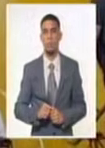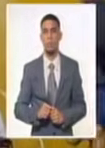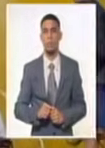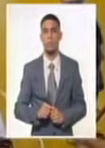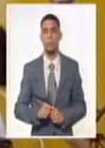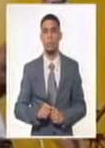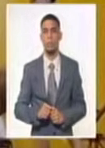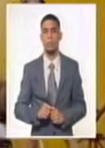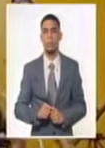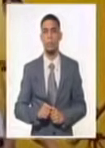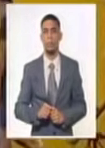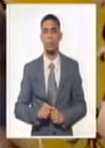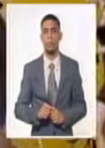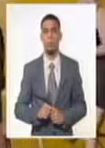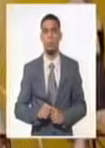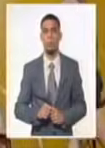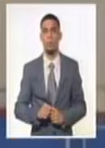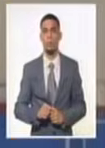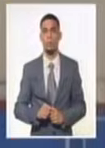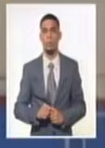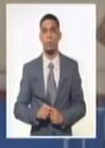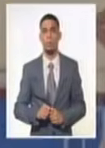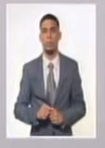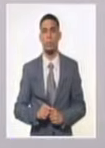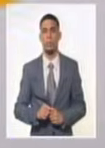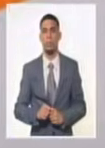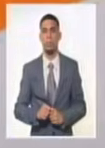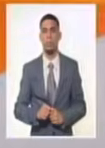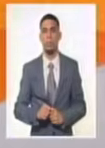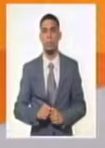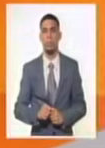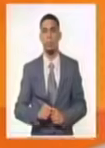Inés Castro Machado, Ideas Multimedios.